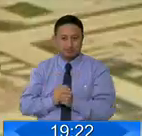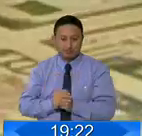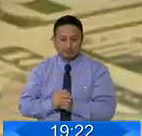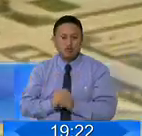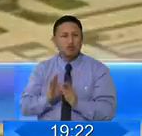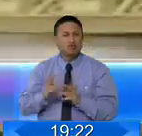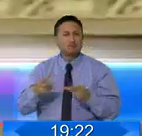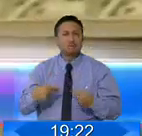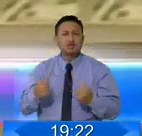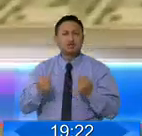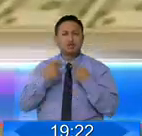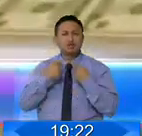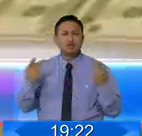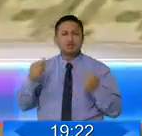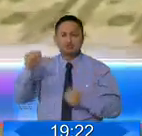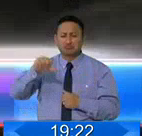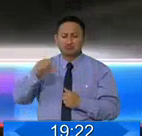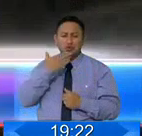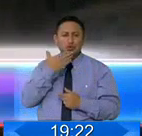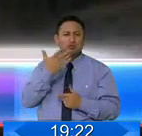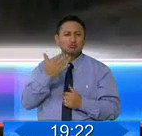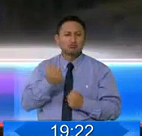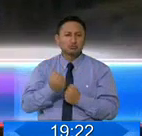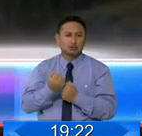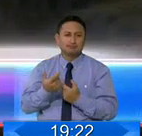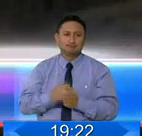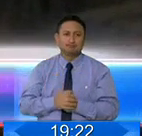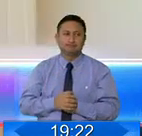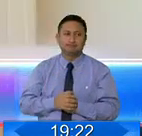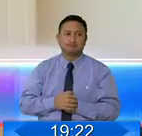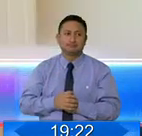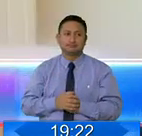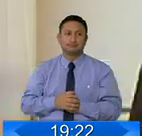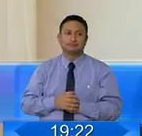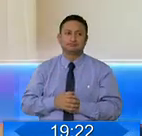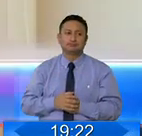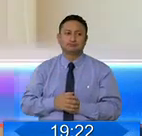gasto público ineficiente? Nos explica este analista económico.